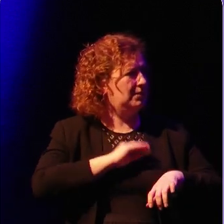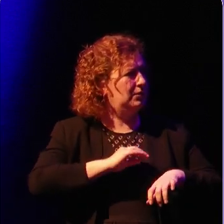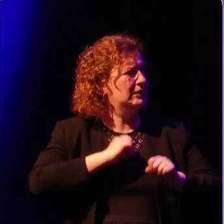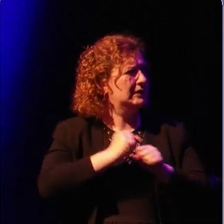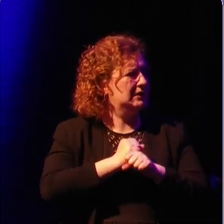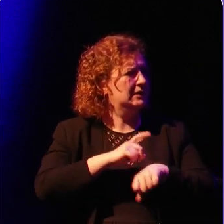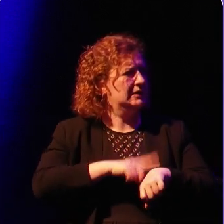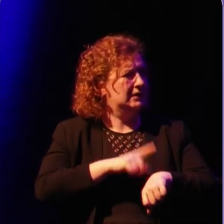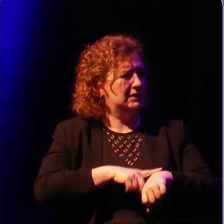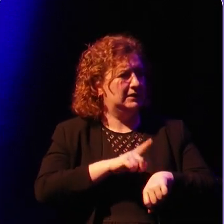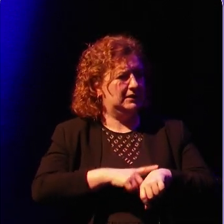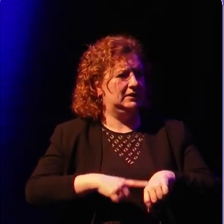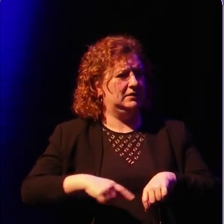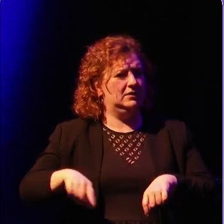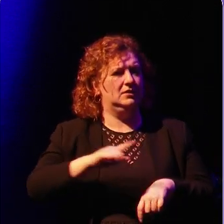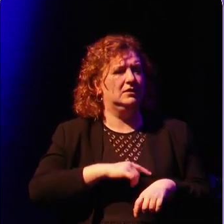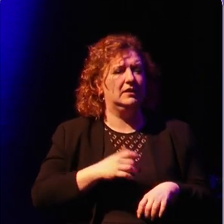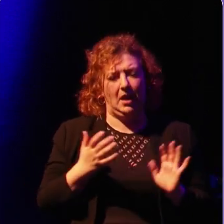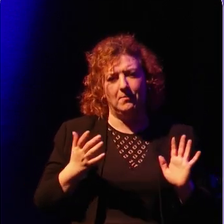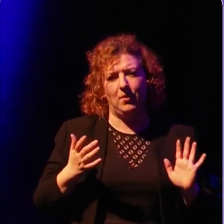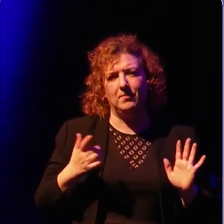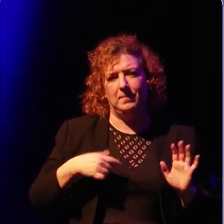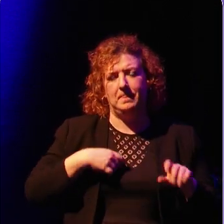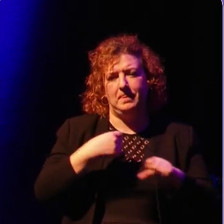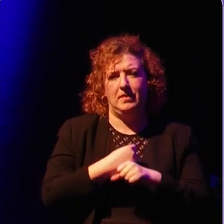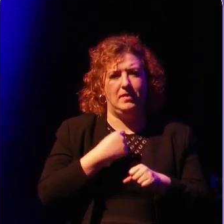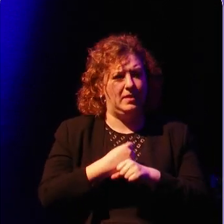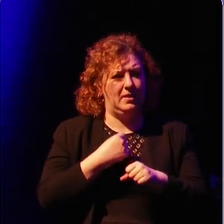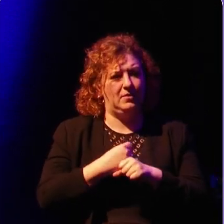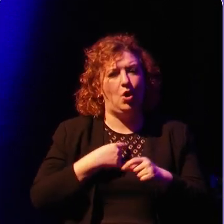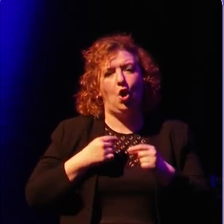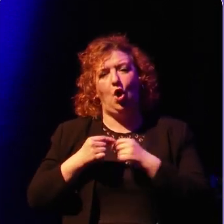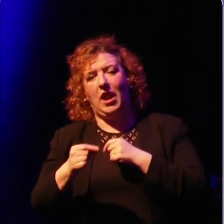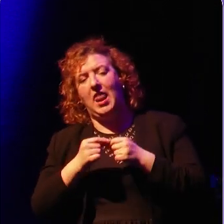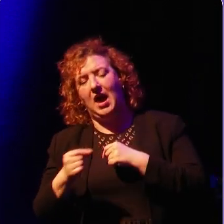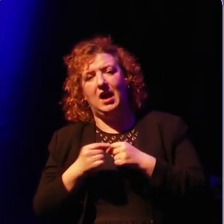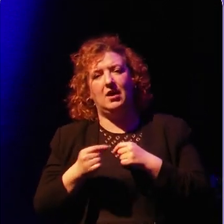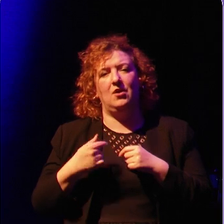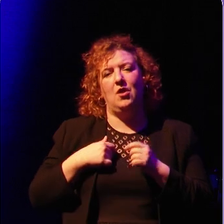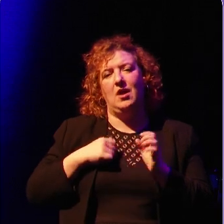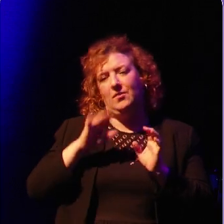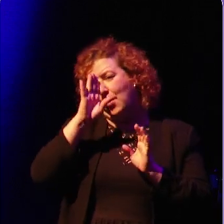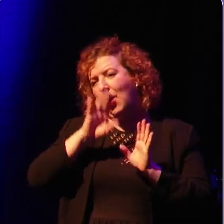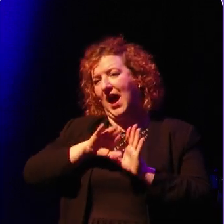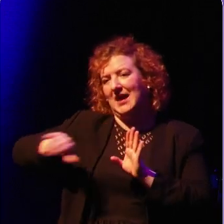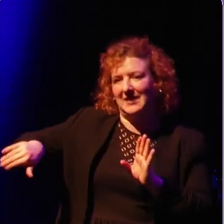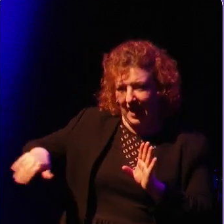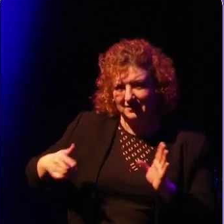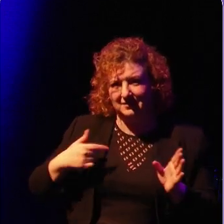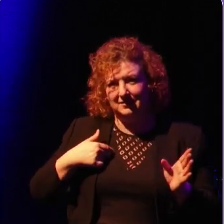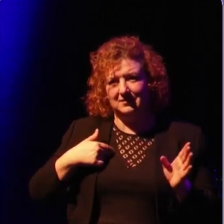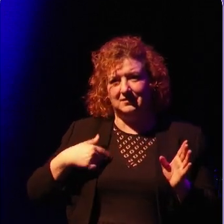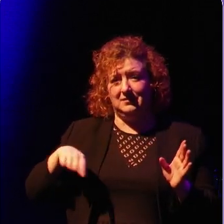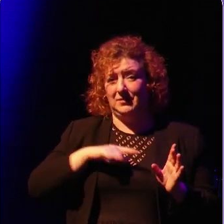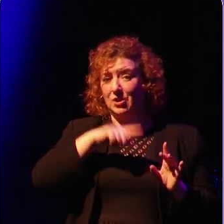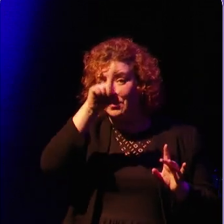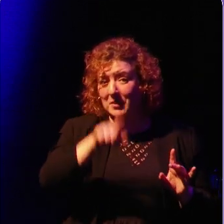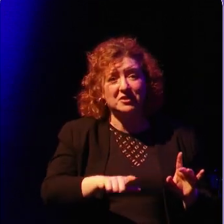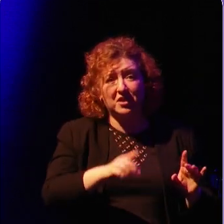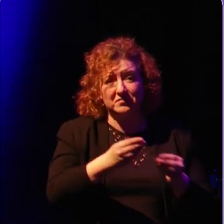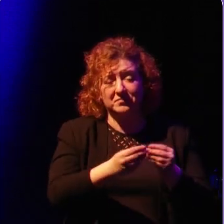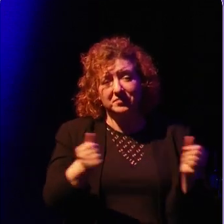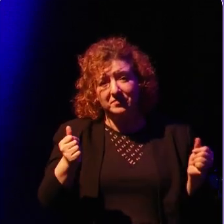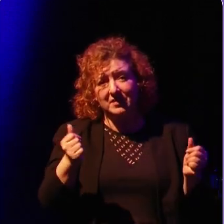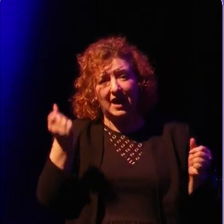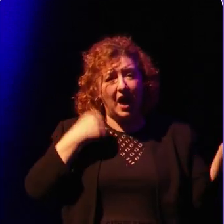mucho tiempo de lo que conocemos como trabajar en offline o trabajar en el back office. Pero aquí hemos suplantado a una persona. Aquí hemos